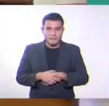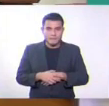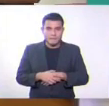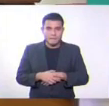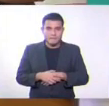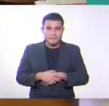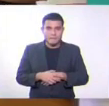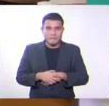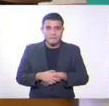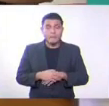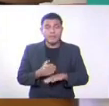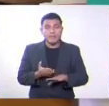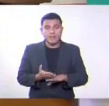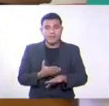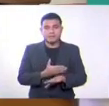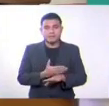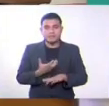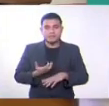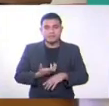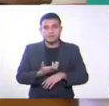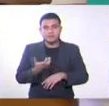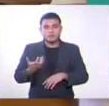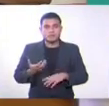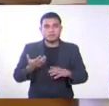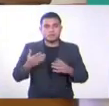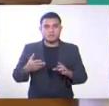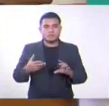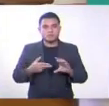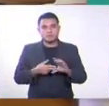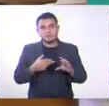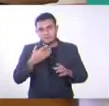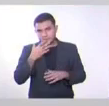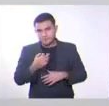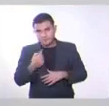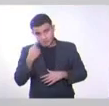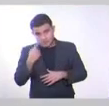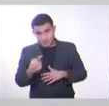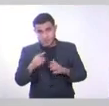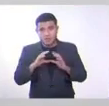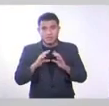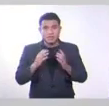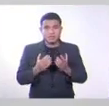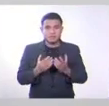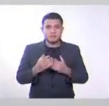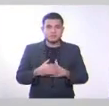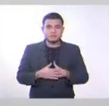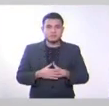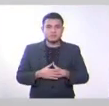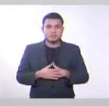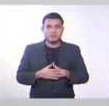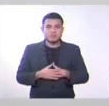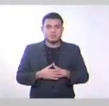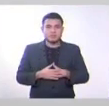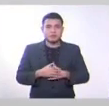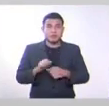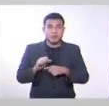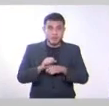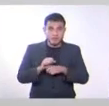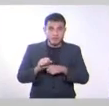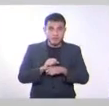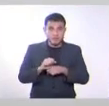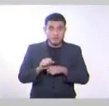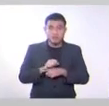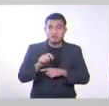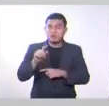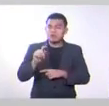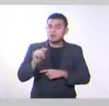de entrar así como en el calor de lo que trae la clase, vamos a recordar una propiedad, un teorema